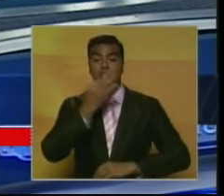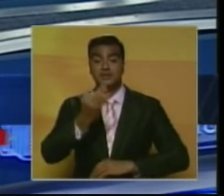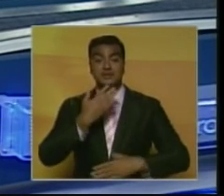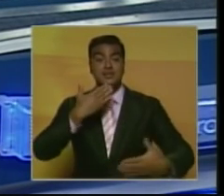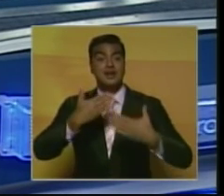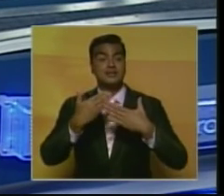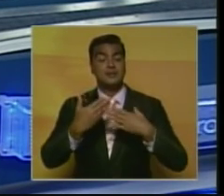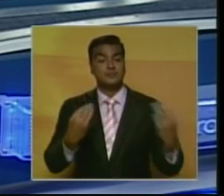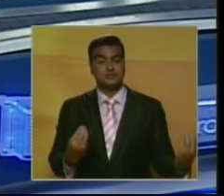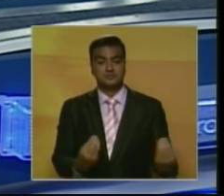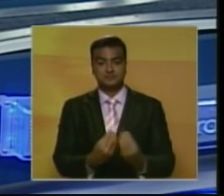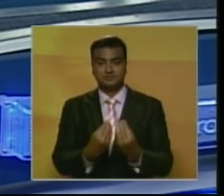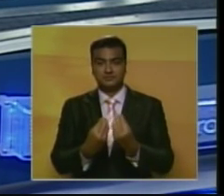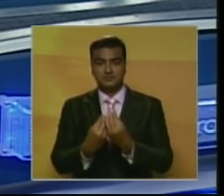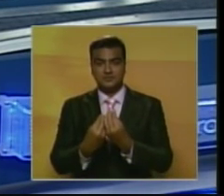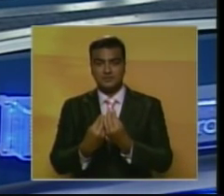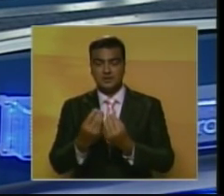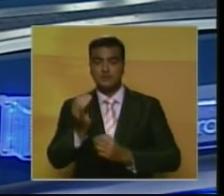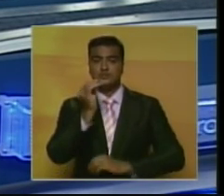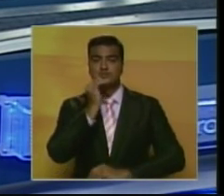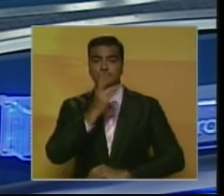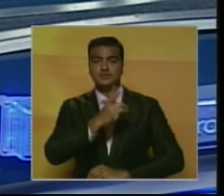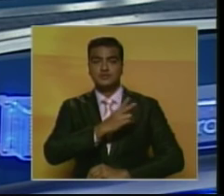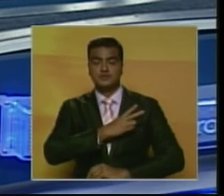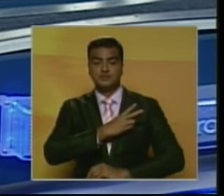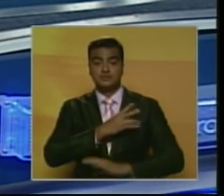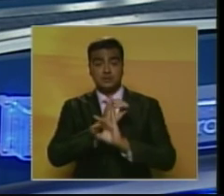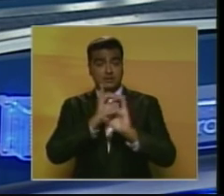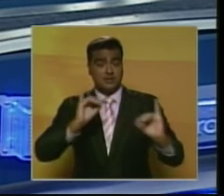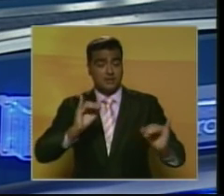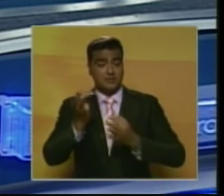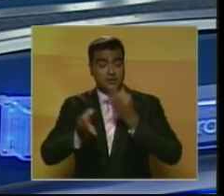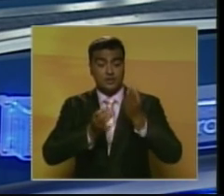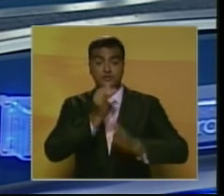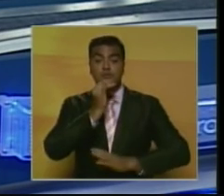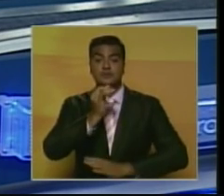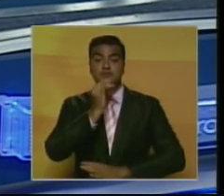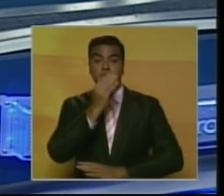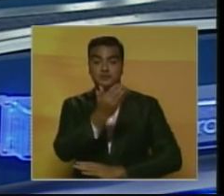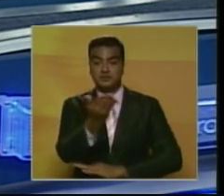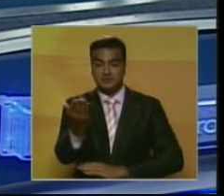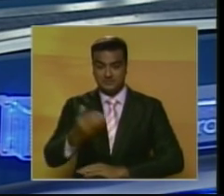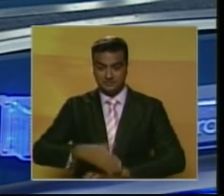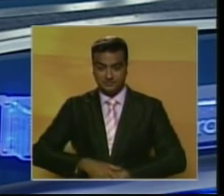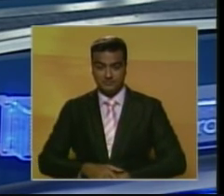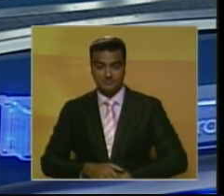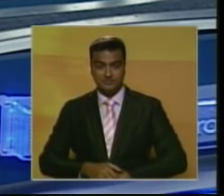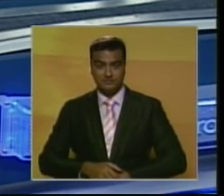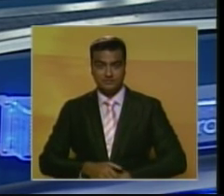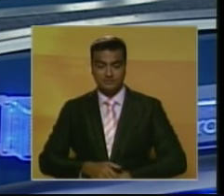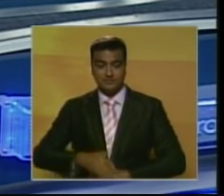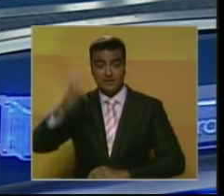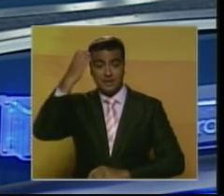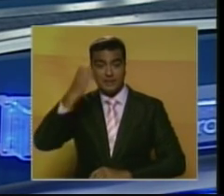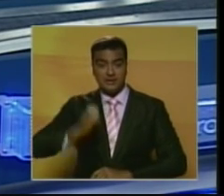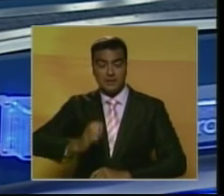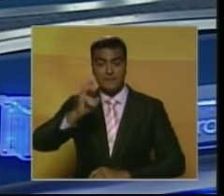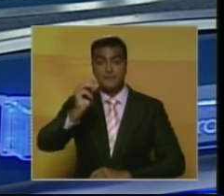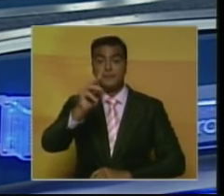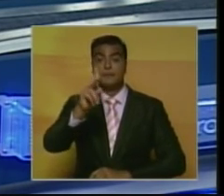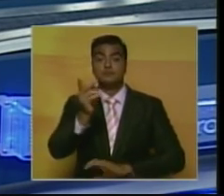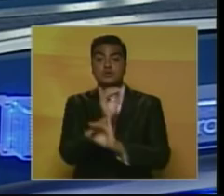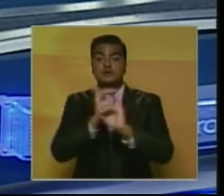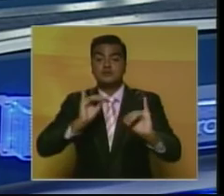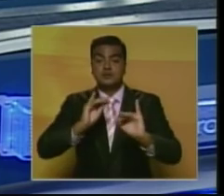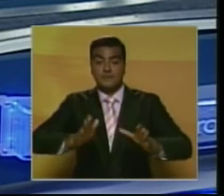Gracias por acompañarnos en la emisión meridiana de Noticiero Venevisión. Ya estamos listas con las informaciones para ustedes. Así es, Endrina Yepes y Marieta Puche. Desde